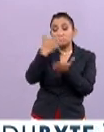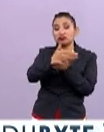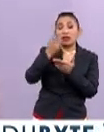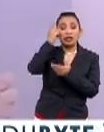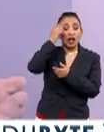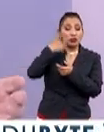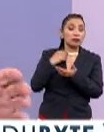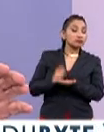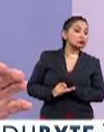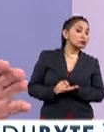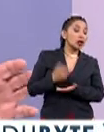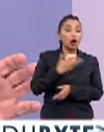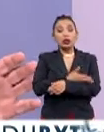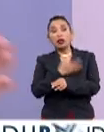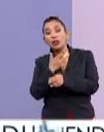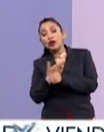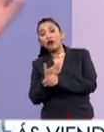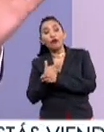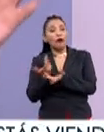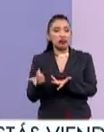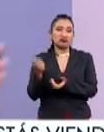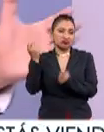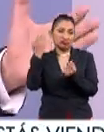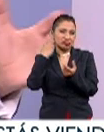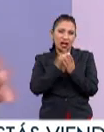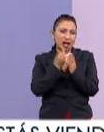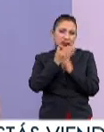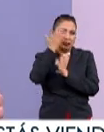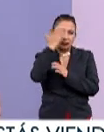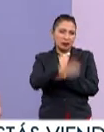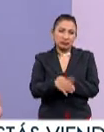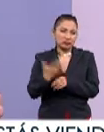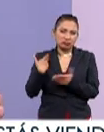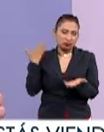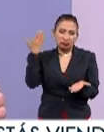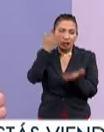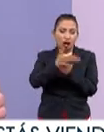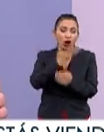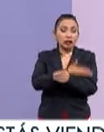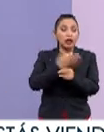un día tu coordinadora, ¿no? Digo, los que han dado clase ahí saben a qué me refiero.